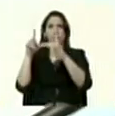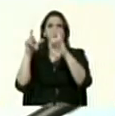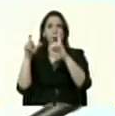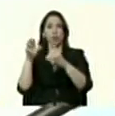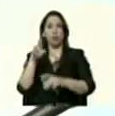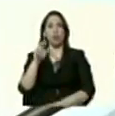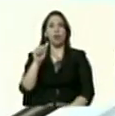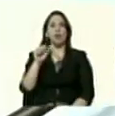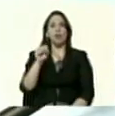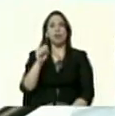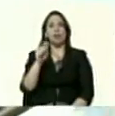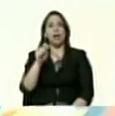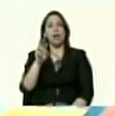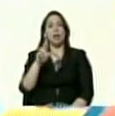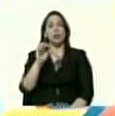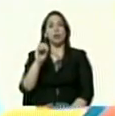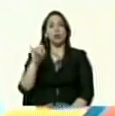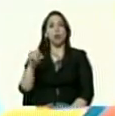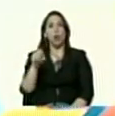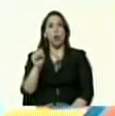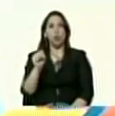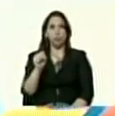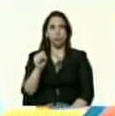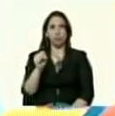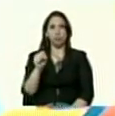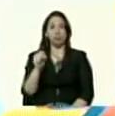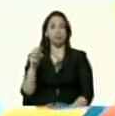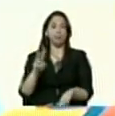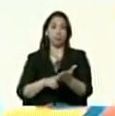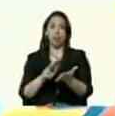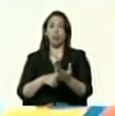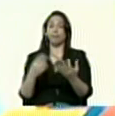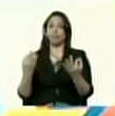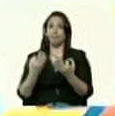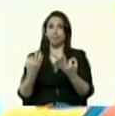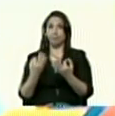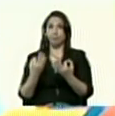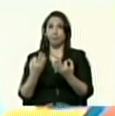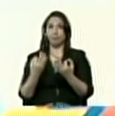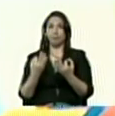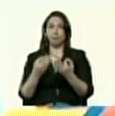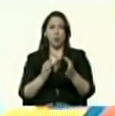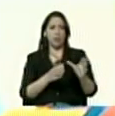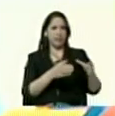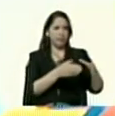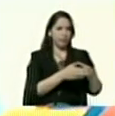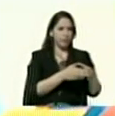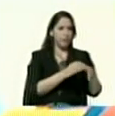rastrojos. Esta es la verdad. Por un lado, Iván Duque